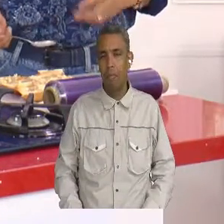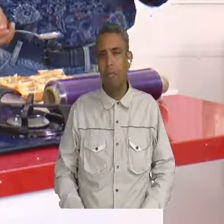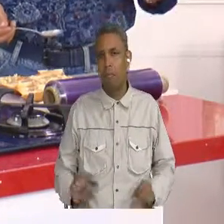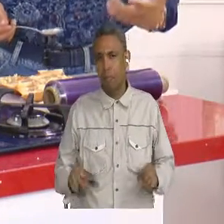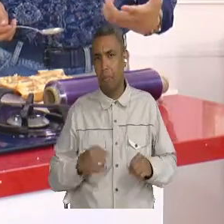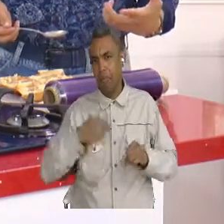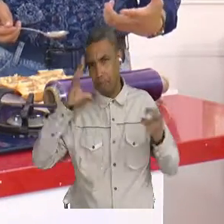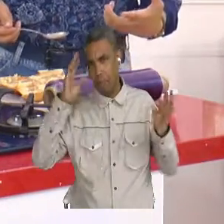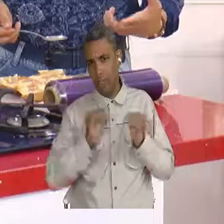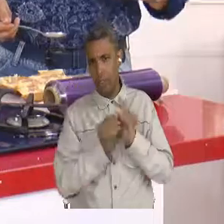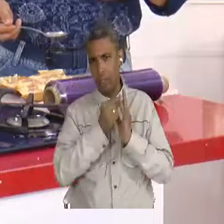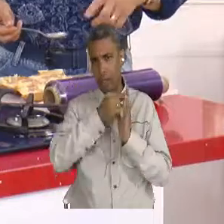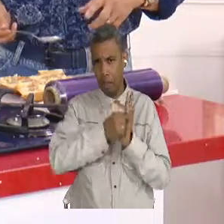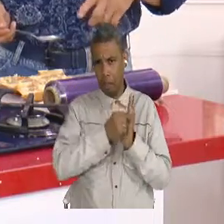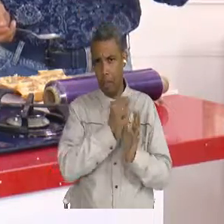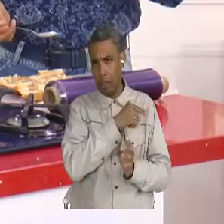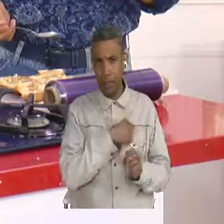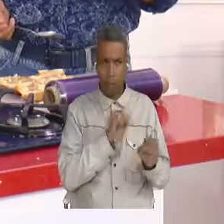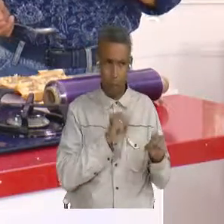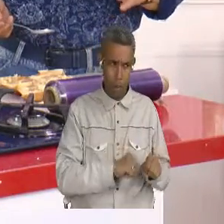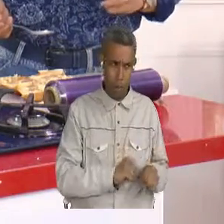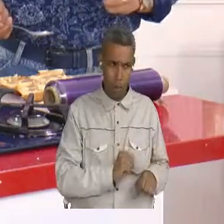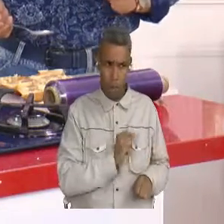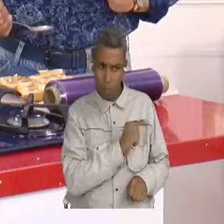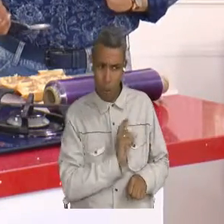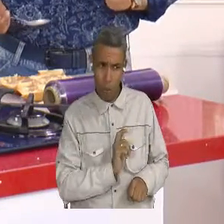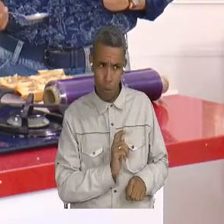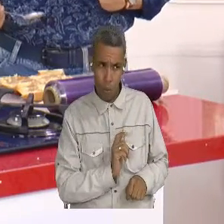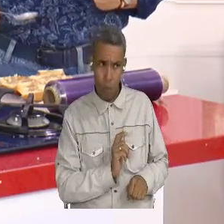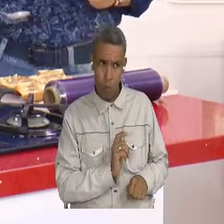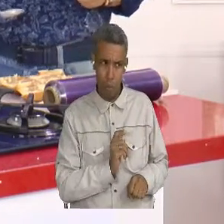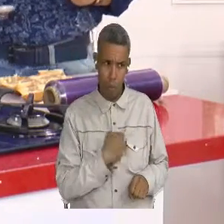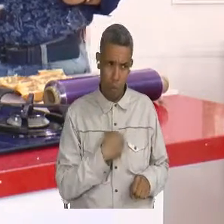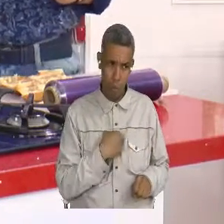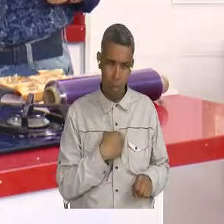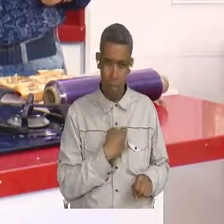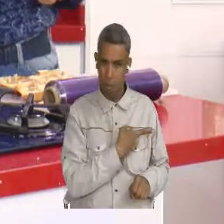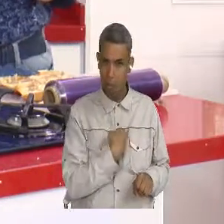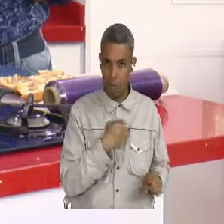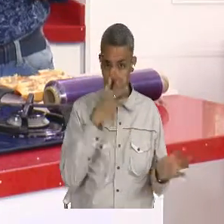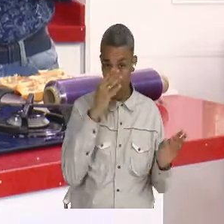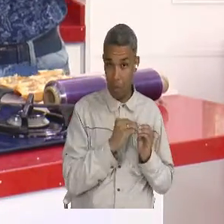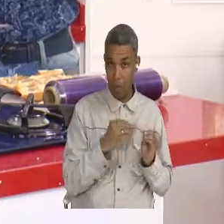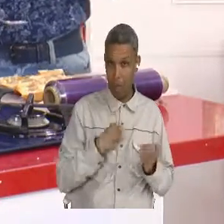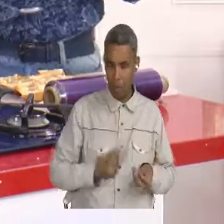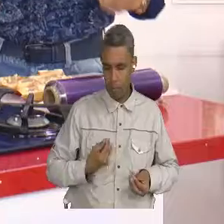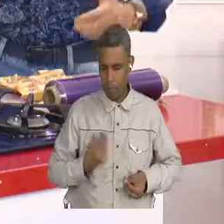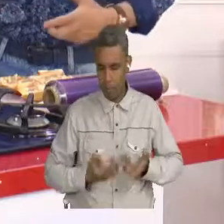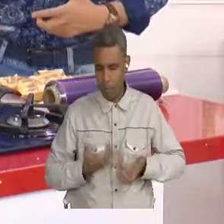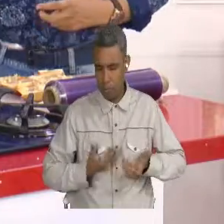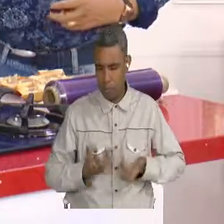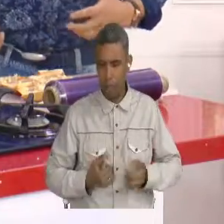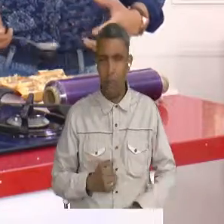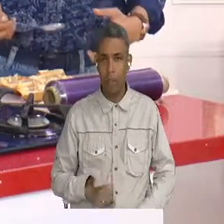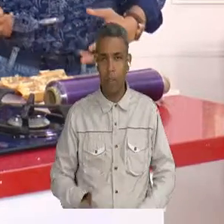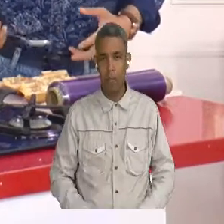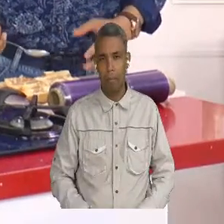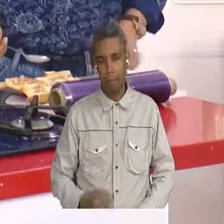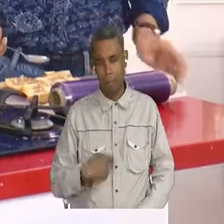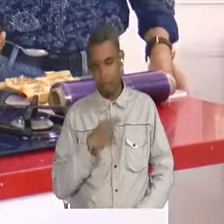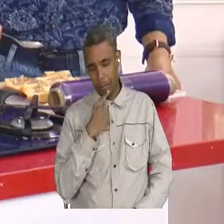ella. Cuando ella puede y cuando no puede, pues yo voy a mi casa y preparo. Por eso le iba a hacer una pregunta. Yo a